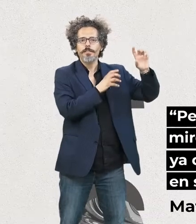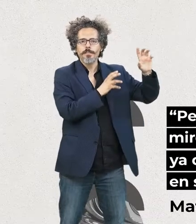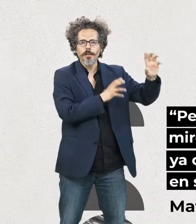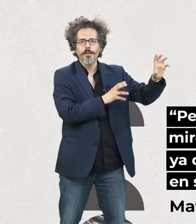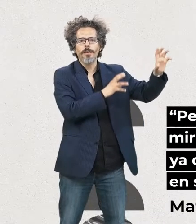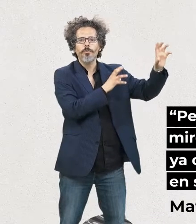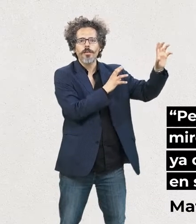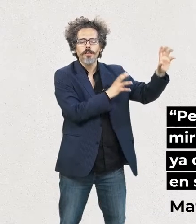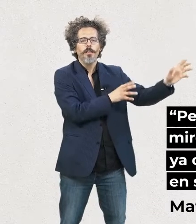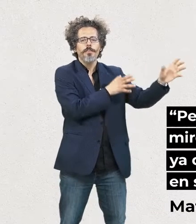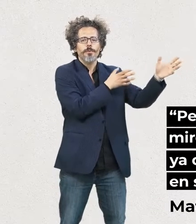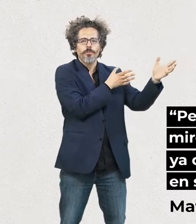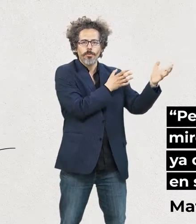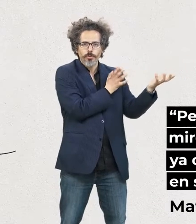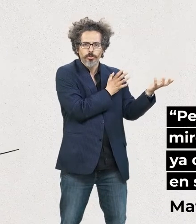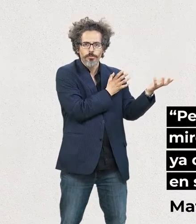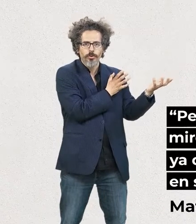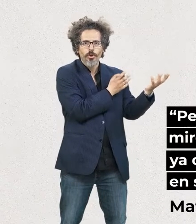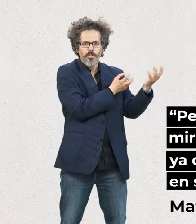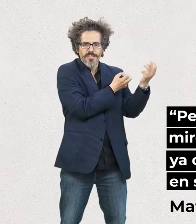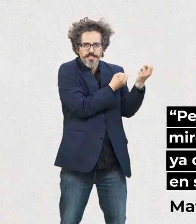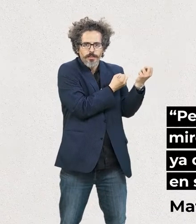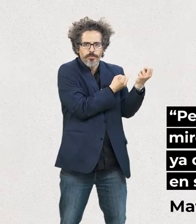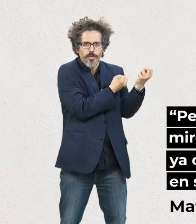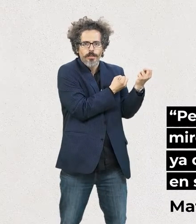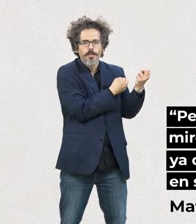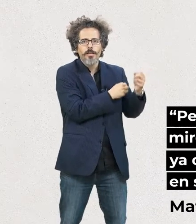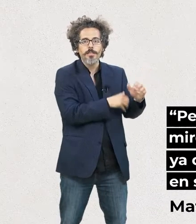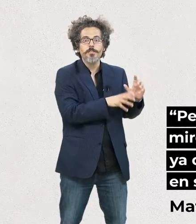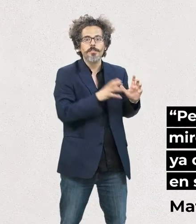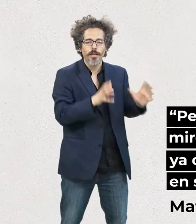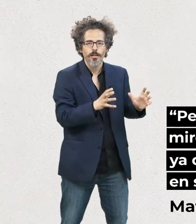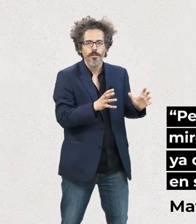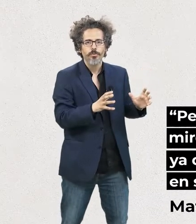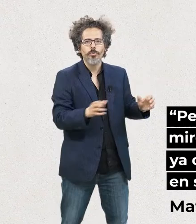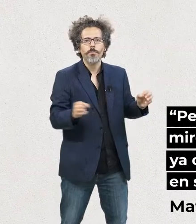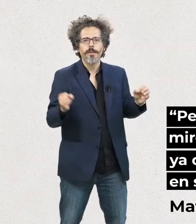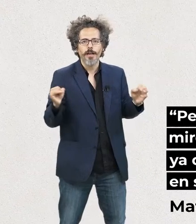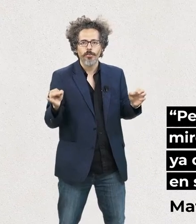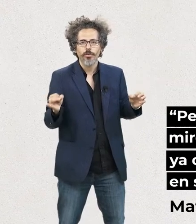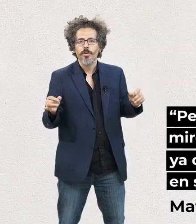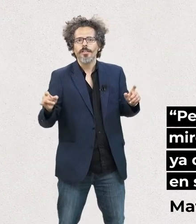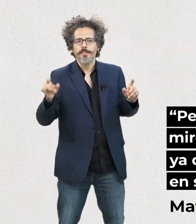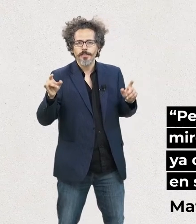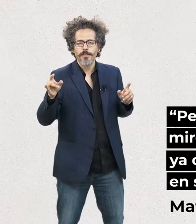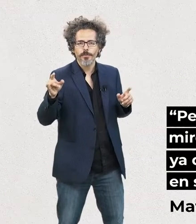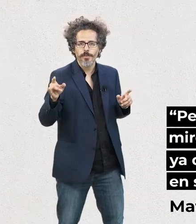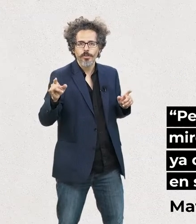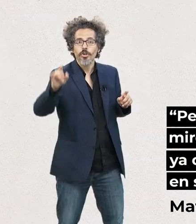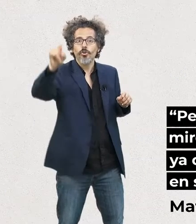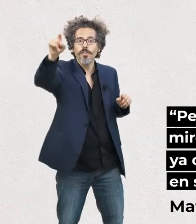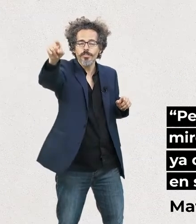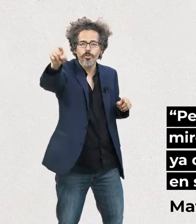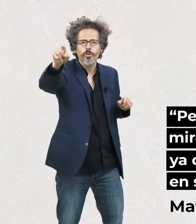que pensar en la mujer de nuestro prójimo, deseándola, es ya un pecado que tiene que